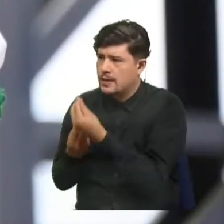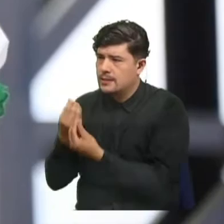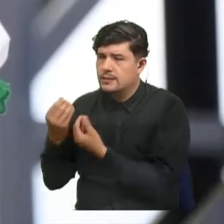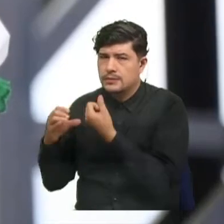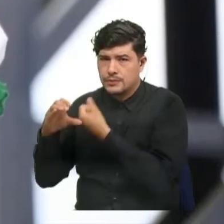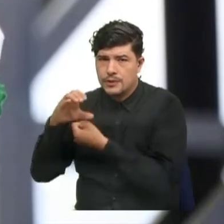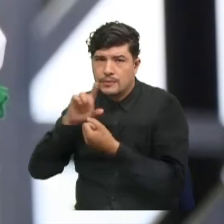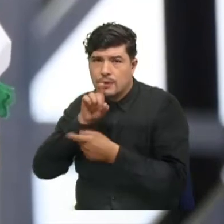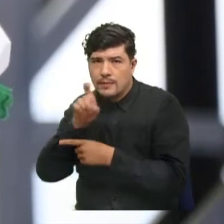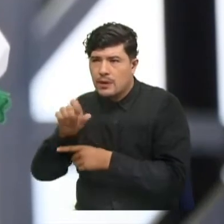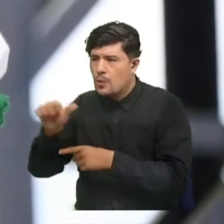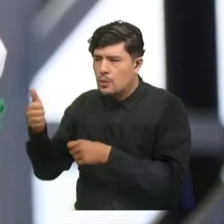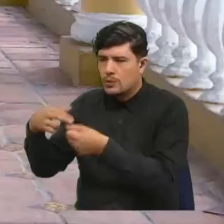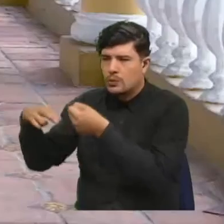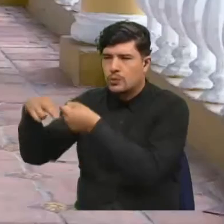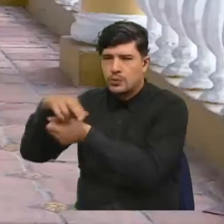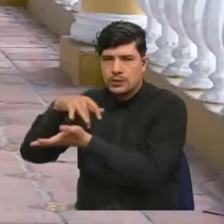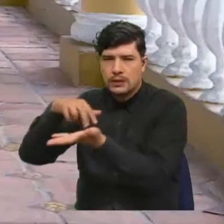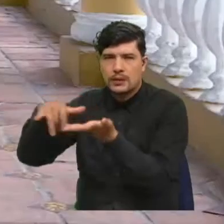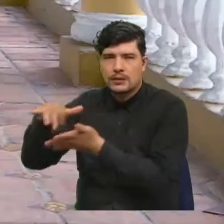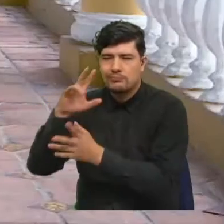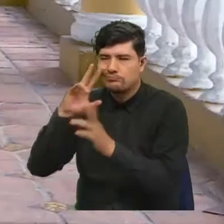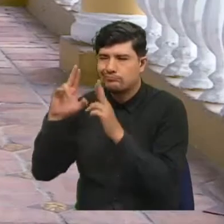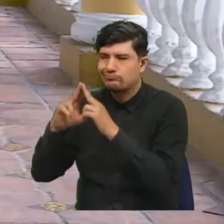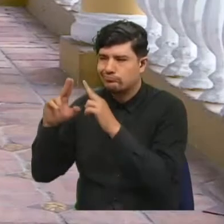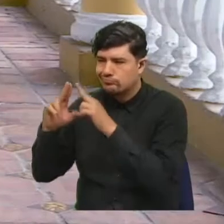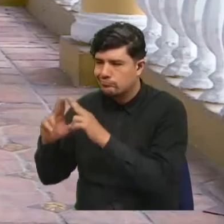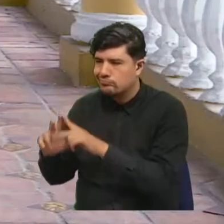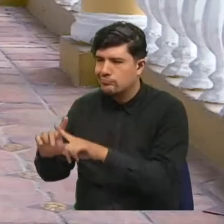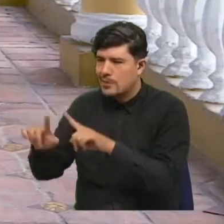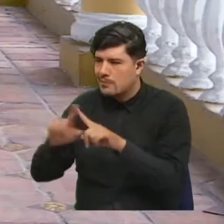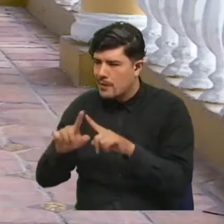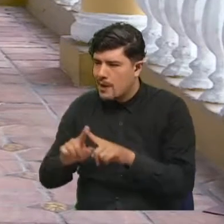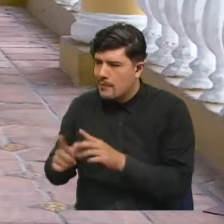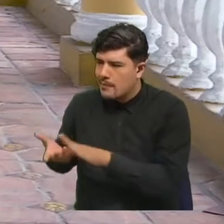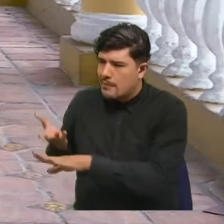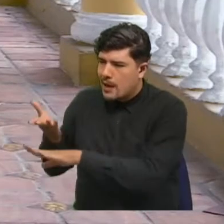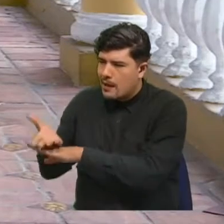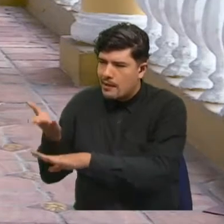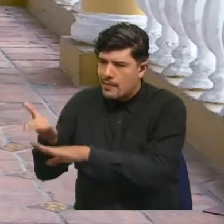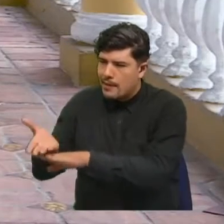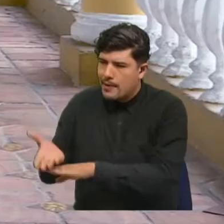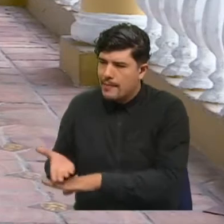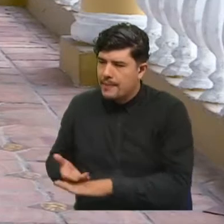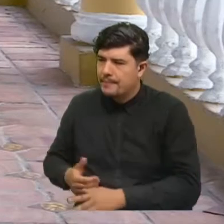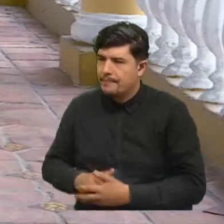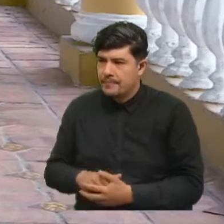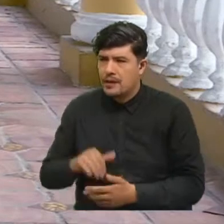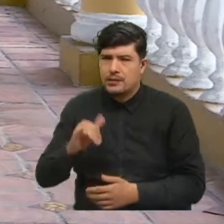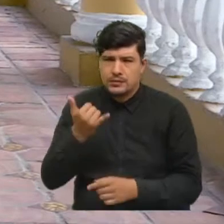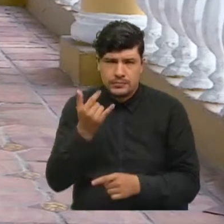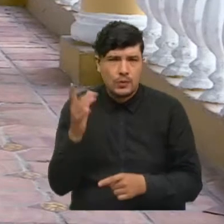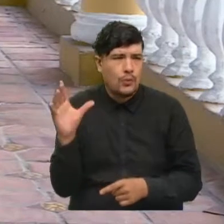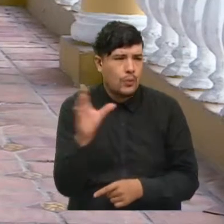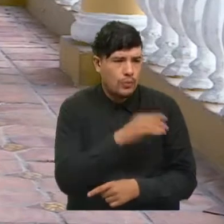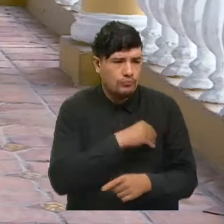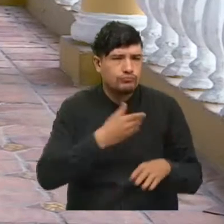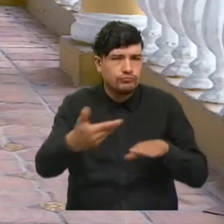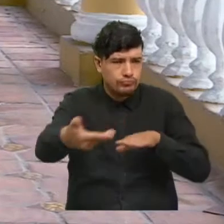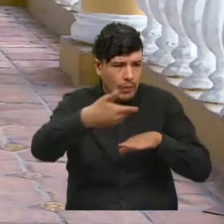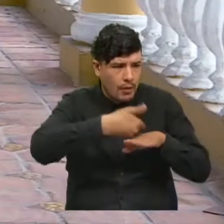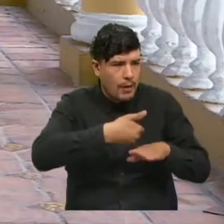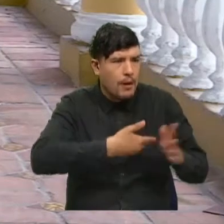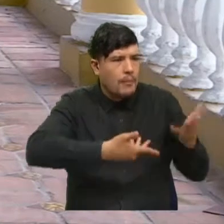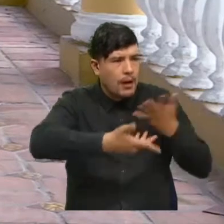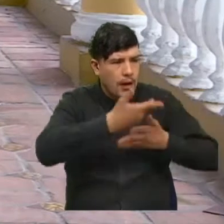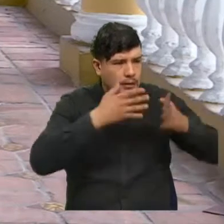sino en otras regiones también del departamento escuchando al mundo gobernador no lo hemos escuchado a todos y por ejemplo arrancarme a donde con verde también en